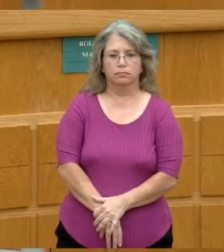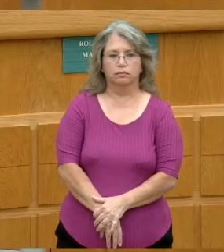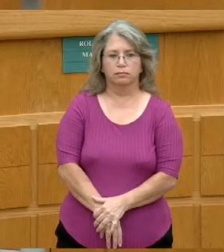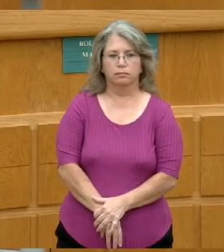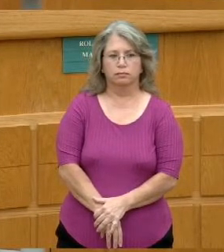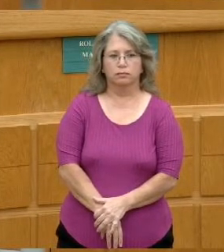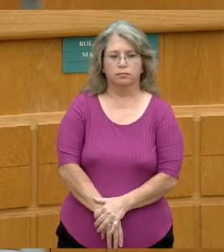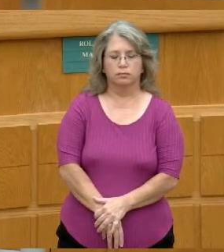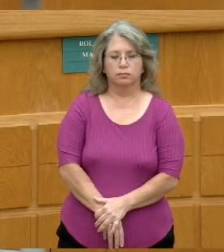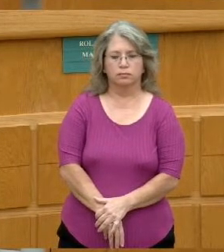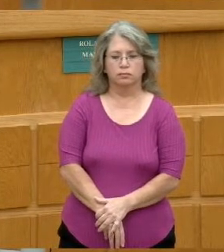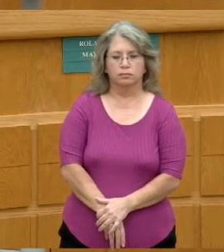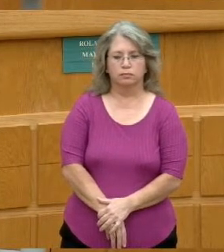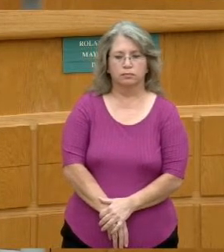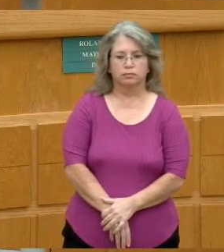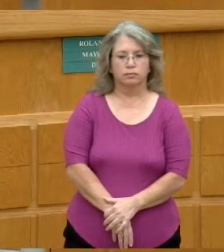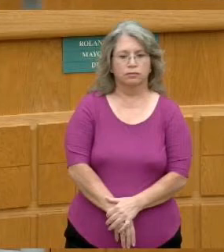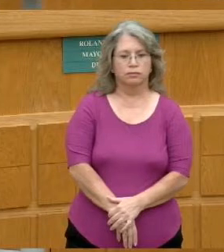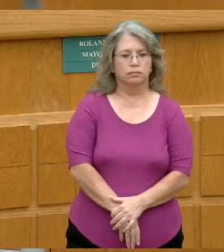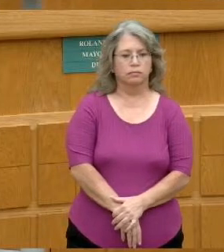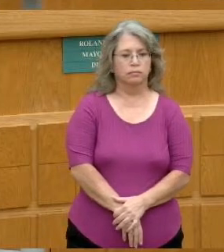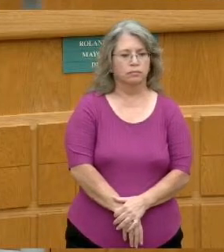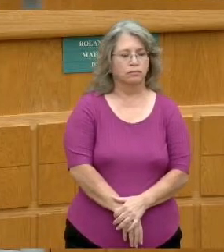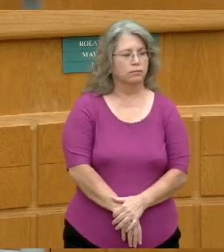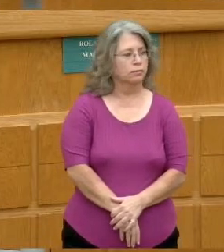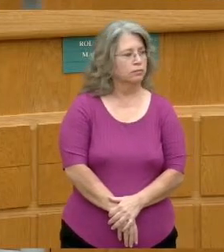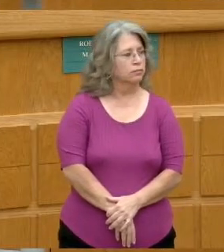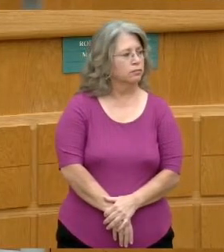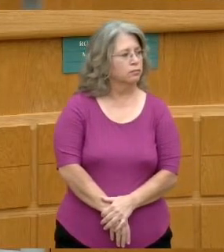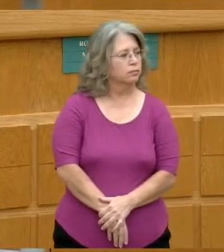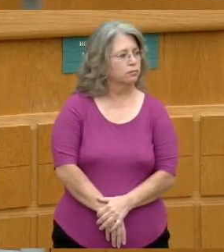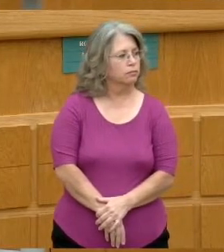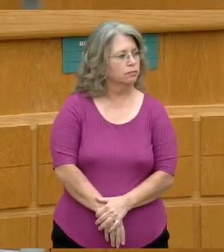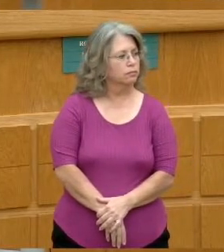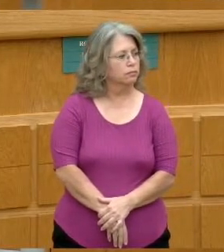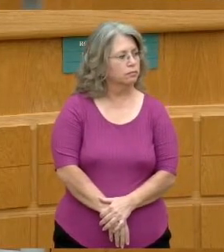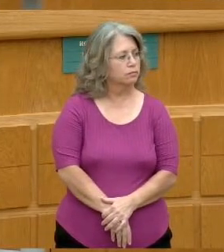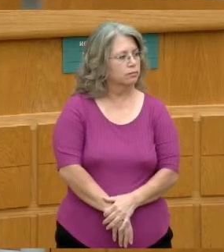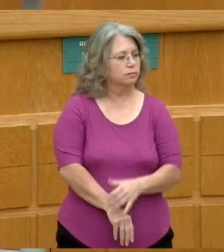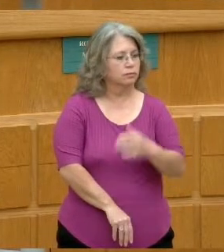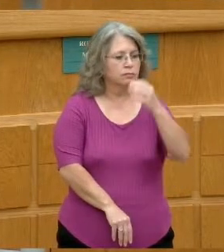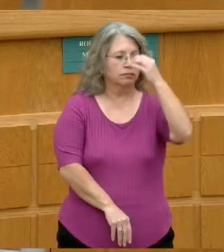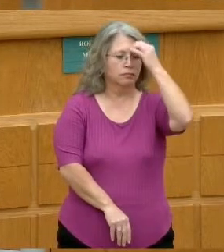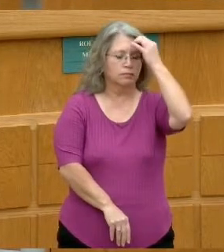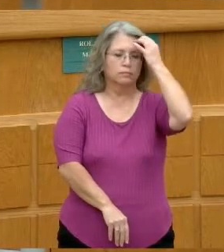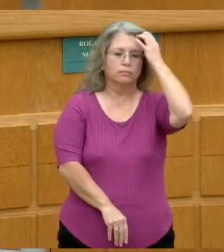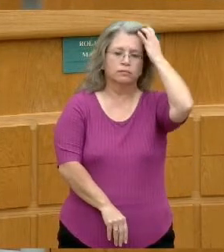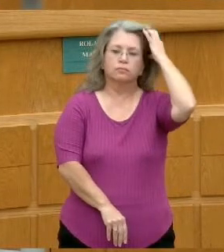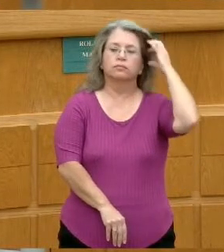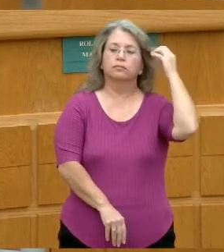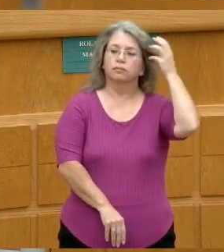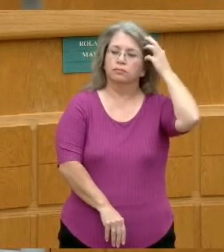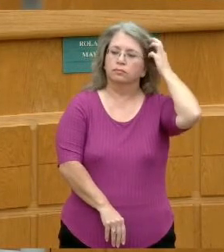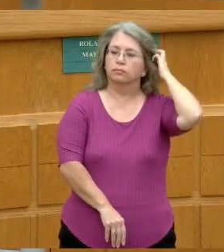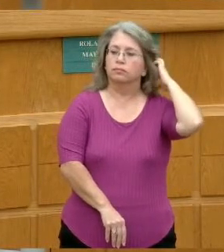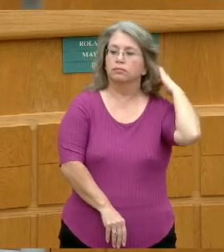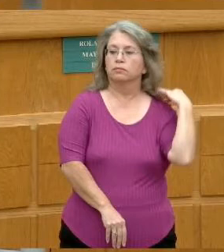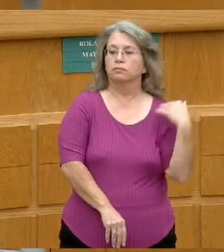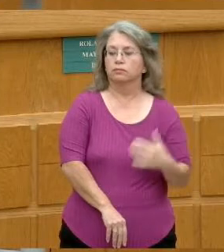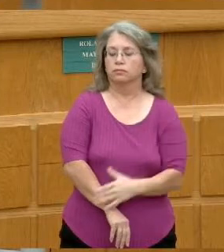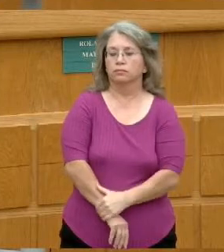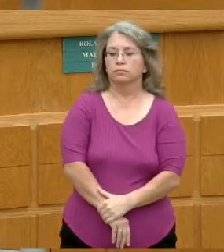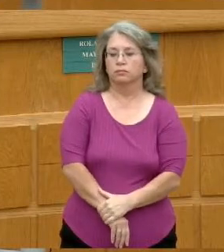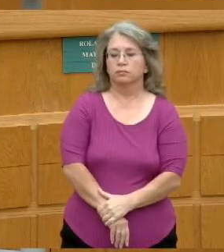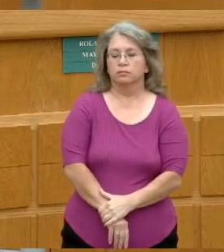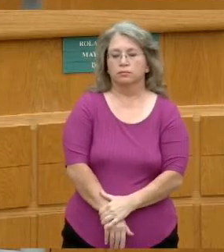saludable. Lávese las manos durante al menos 20 segundos. No toque sus ojos, nariz o boca con las manos sin lavar. Evite estar